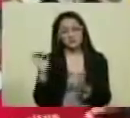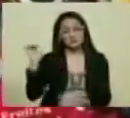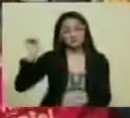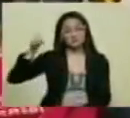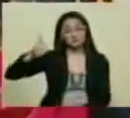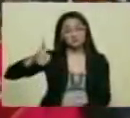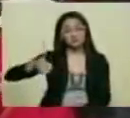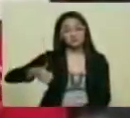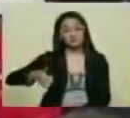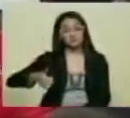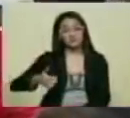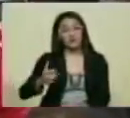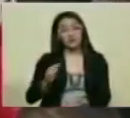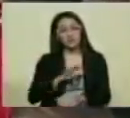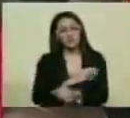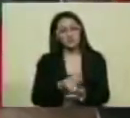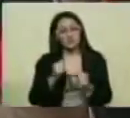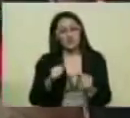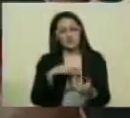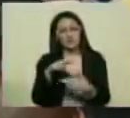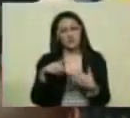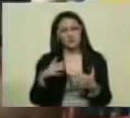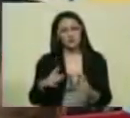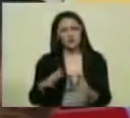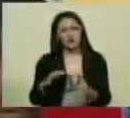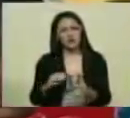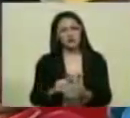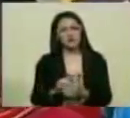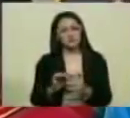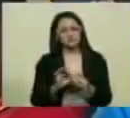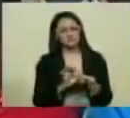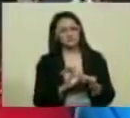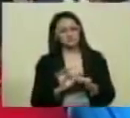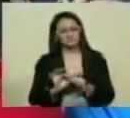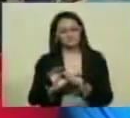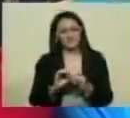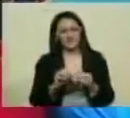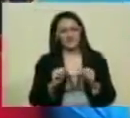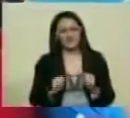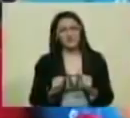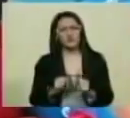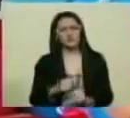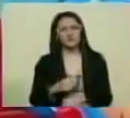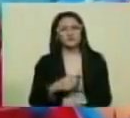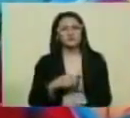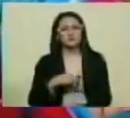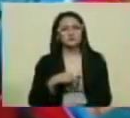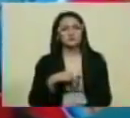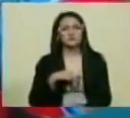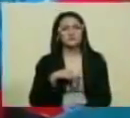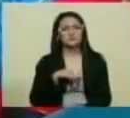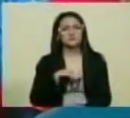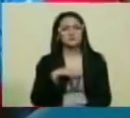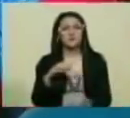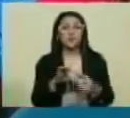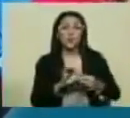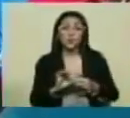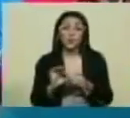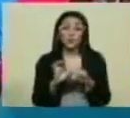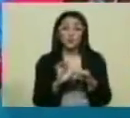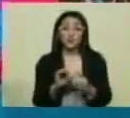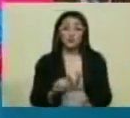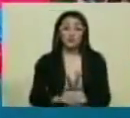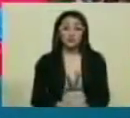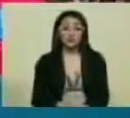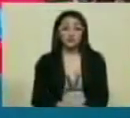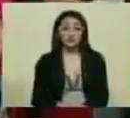decir que las fuerzas revolucionarias están cohesionadas verdaderamente, unidas verdaderamente. Aquí, en